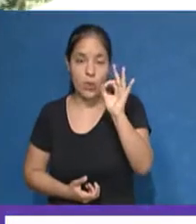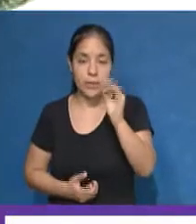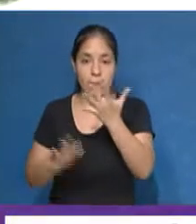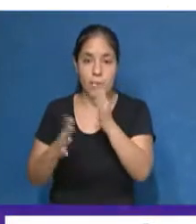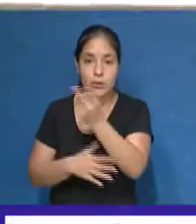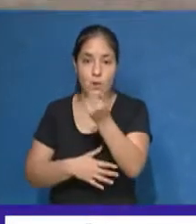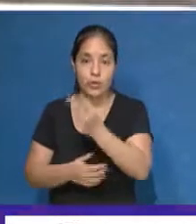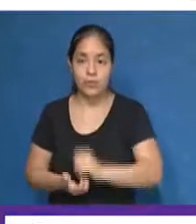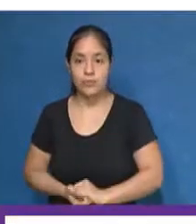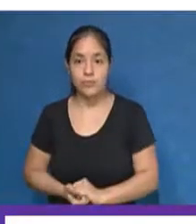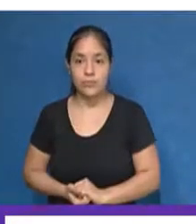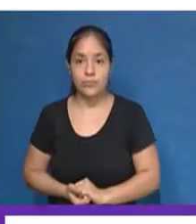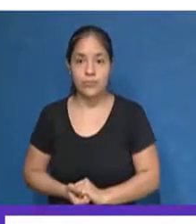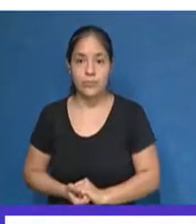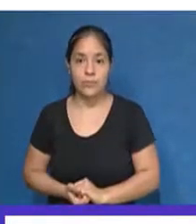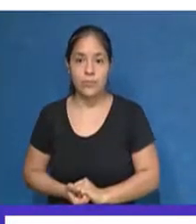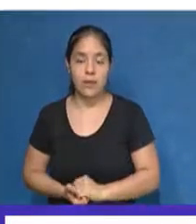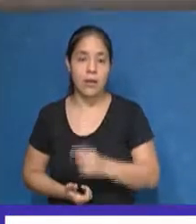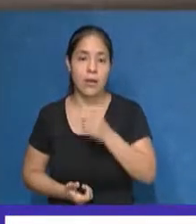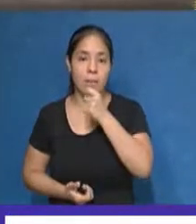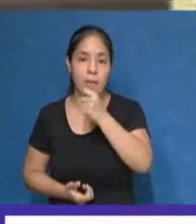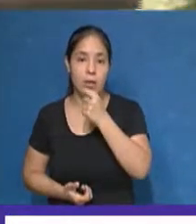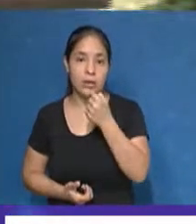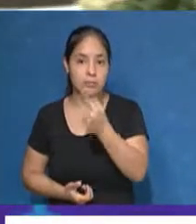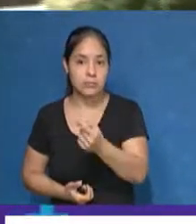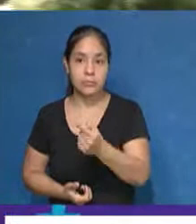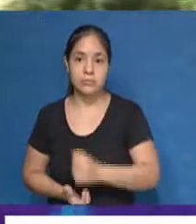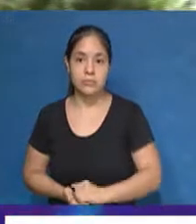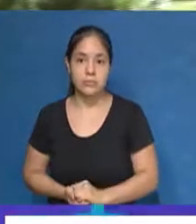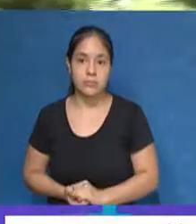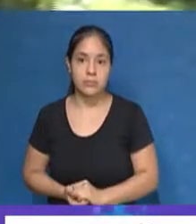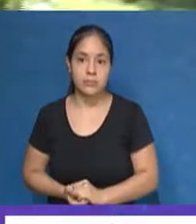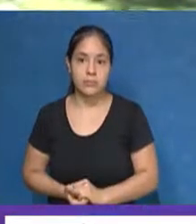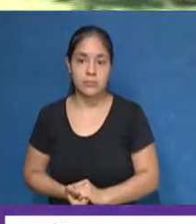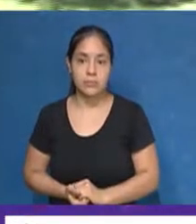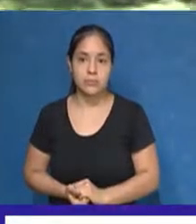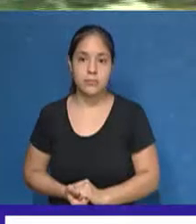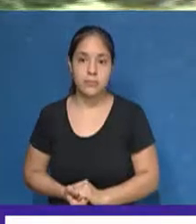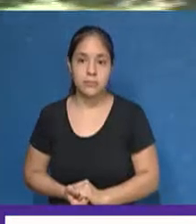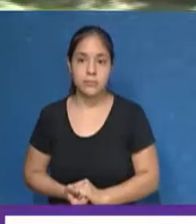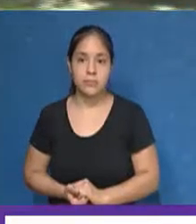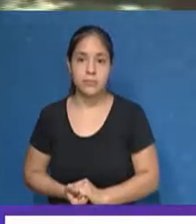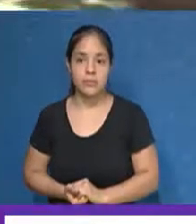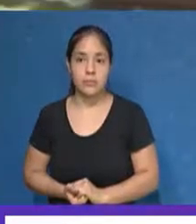a ese lugar? ¿Por qué estaba tanto tiempo allí? Y no sé si todavía dormía ahí, si estaba internado.